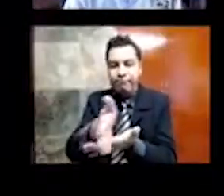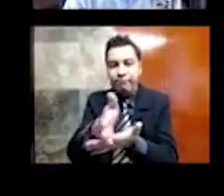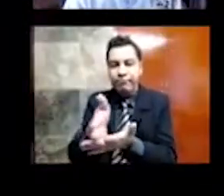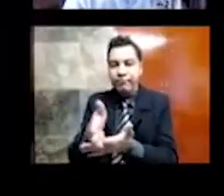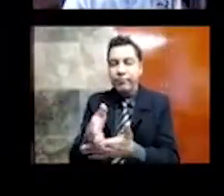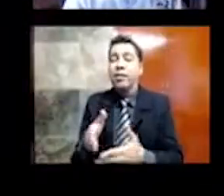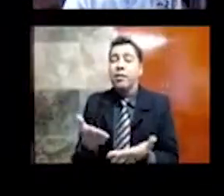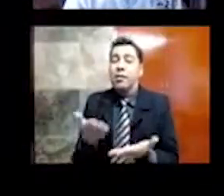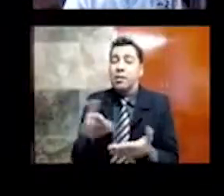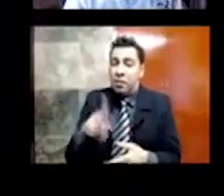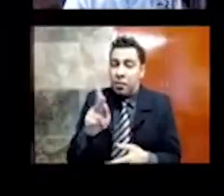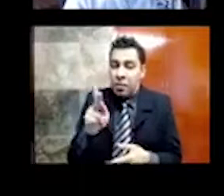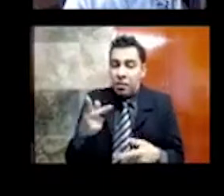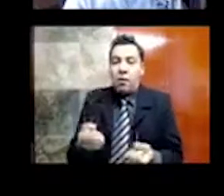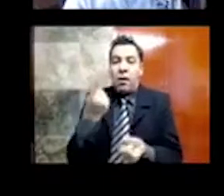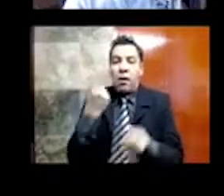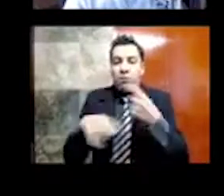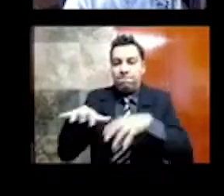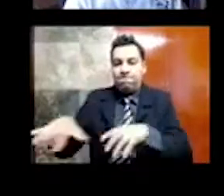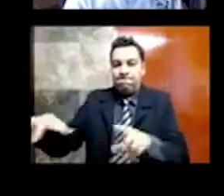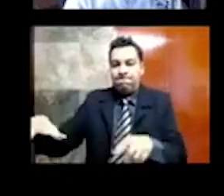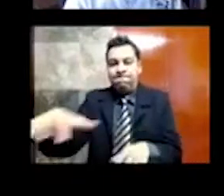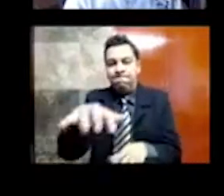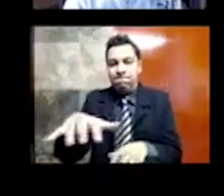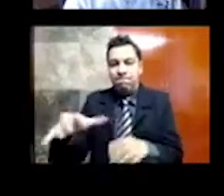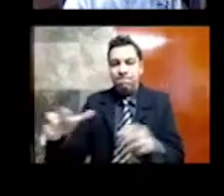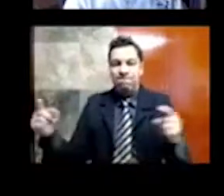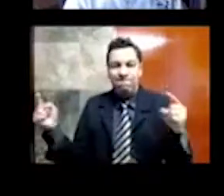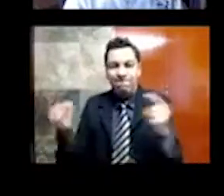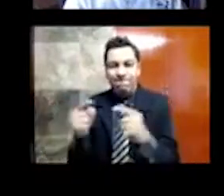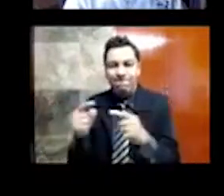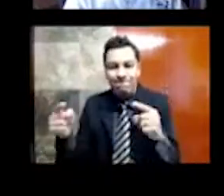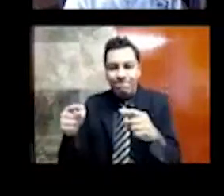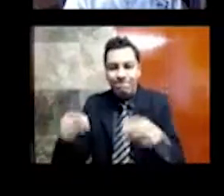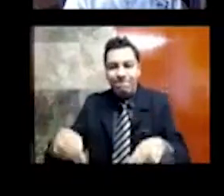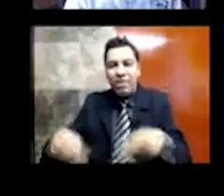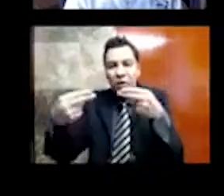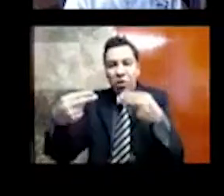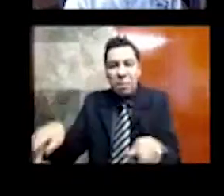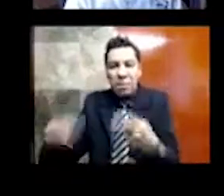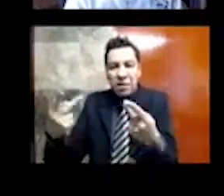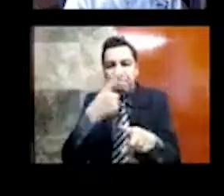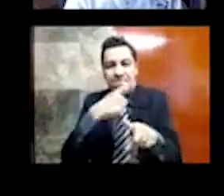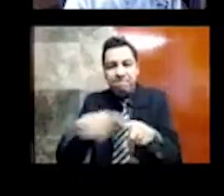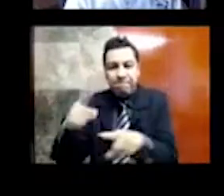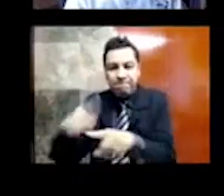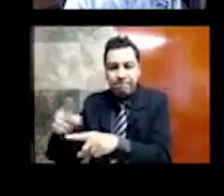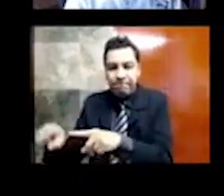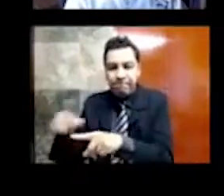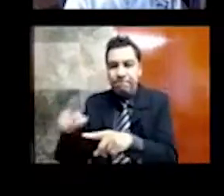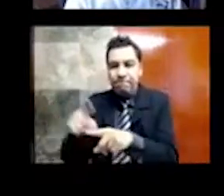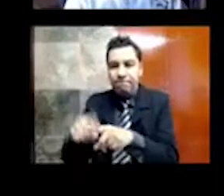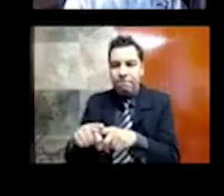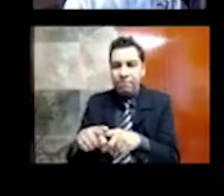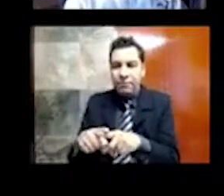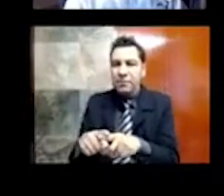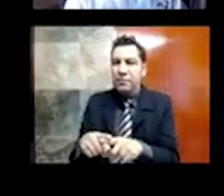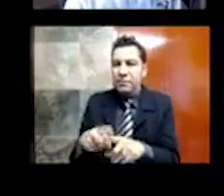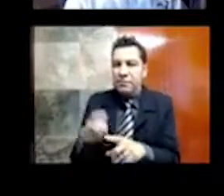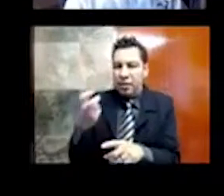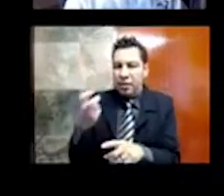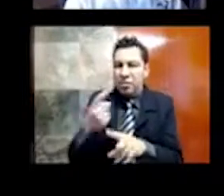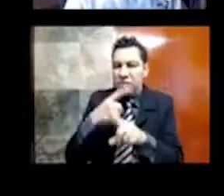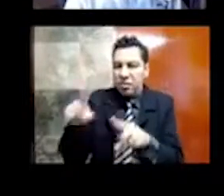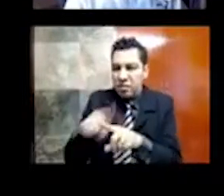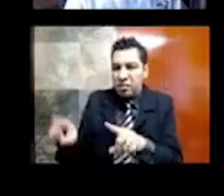rivalizaban con los comerciantes de Cholula, que eran mucho más activos y se extendían mucho más que los